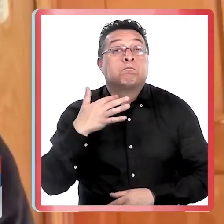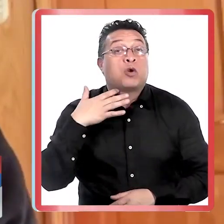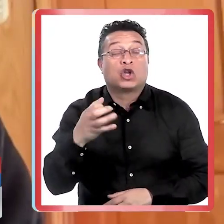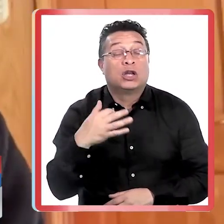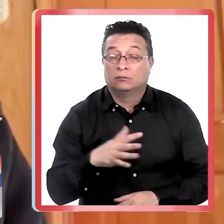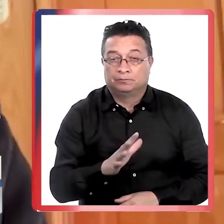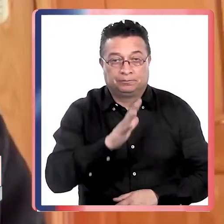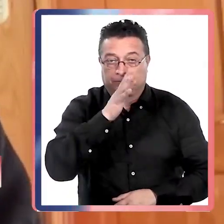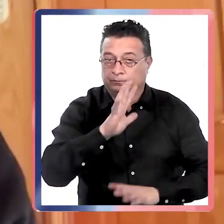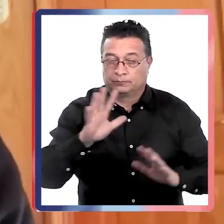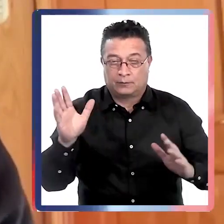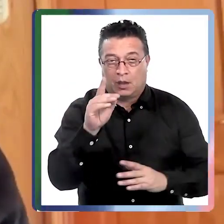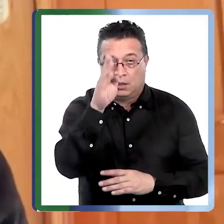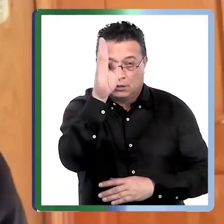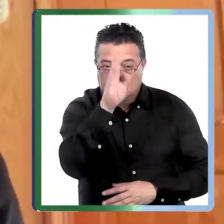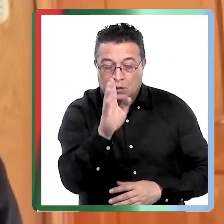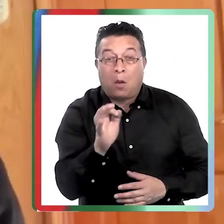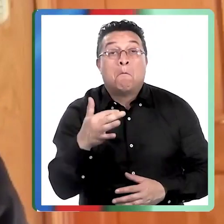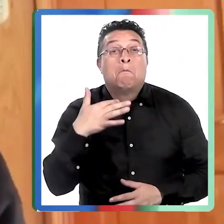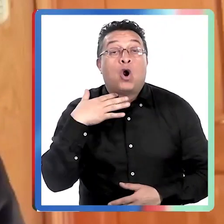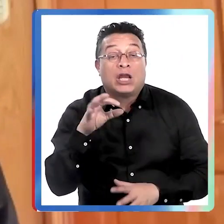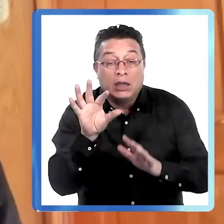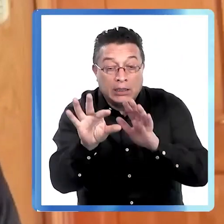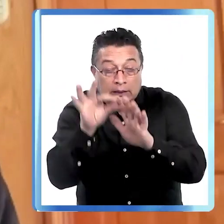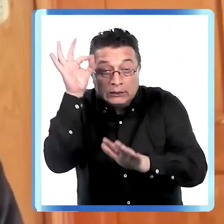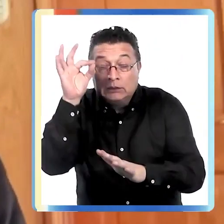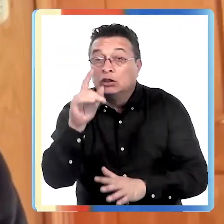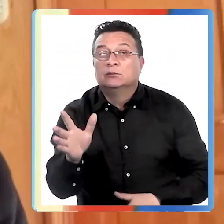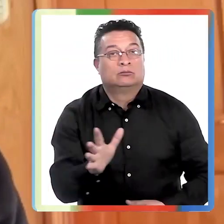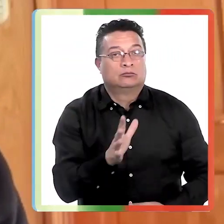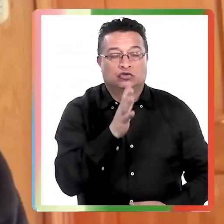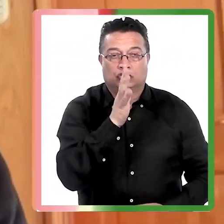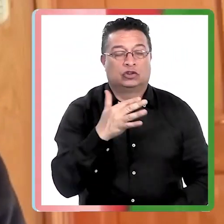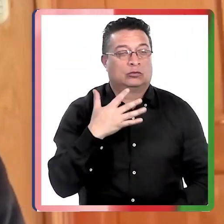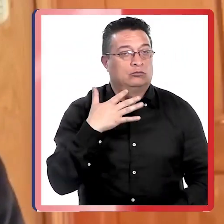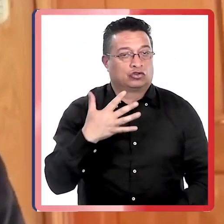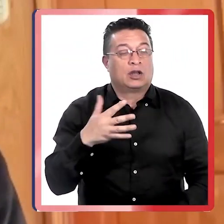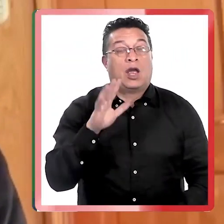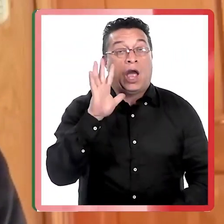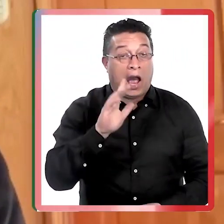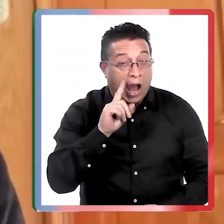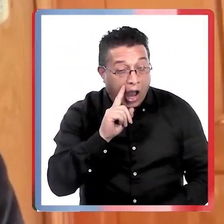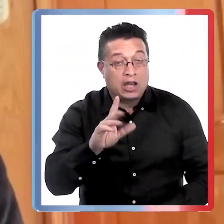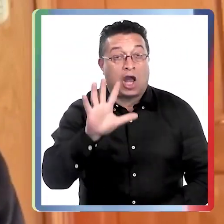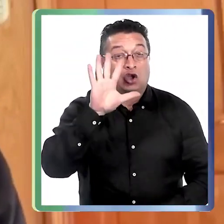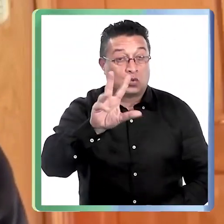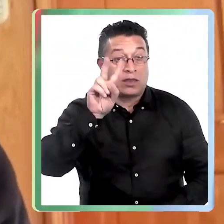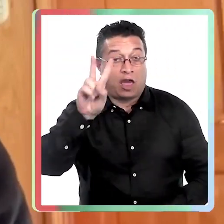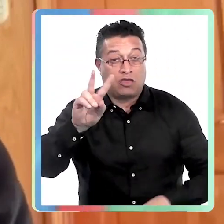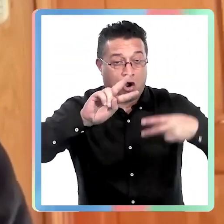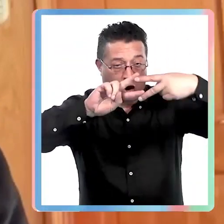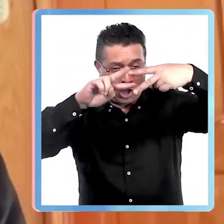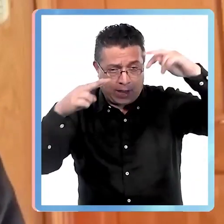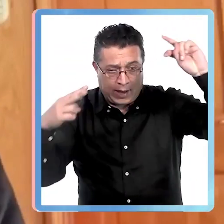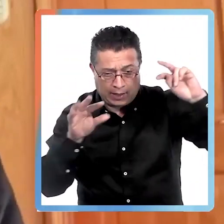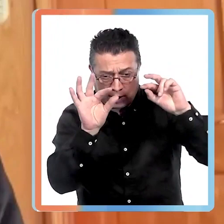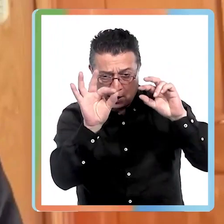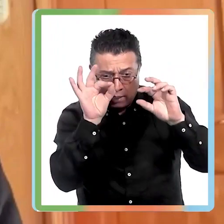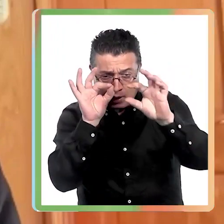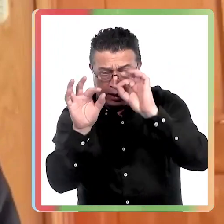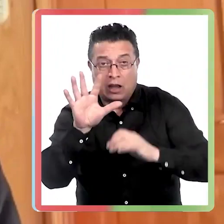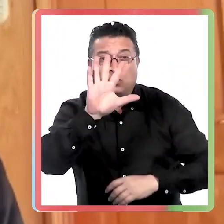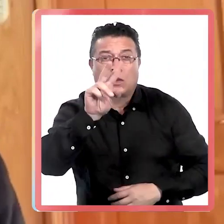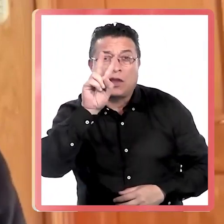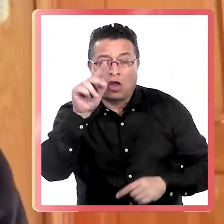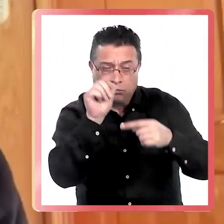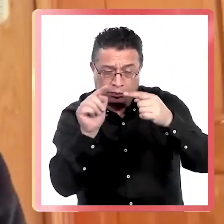verdad, no conocemos las causas. Por eso se llama idiopática. Idiopática quiere decir que no tiene causa aparente. Sabemos que hay 52 genes que están